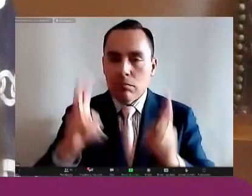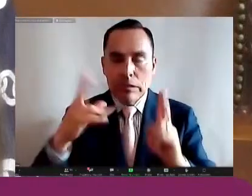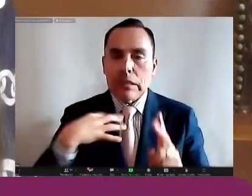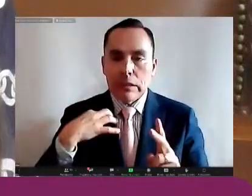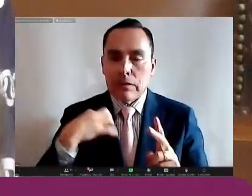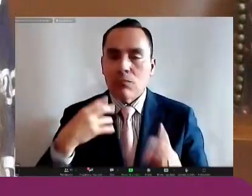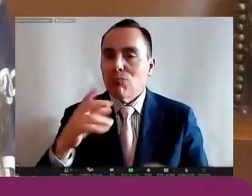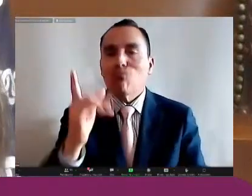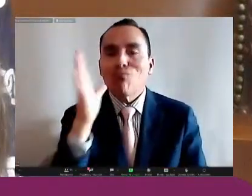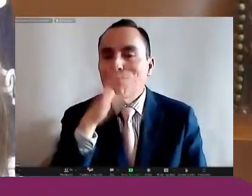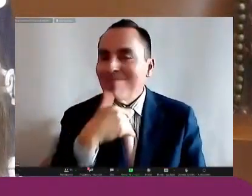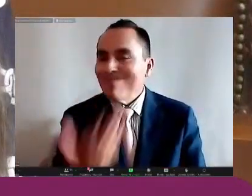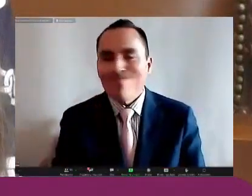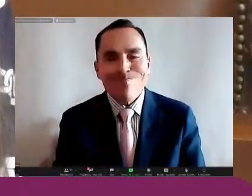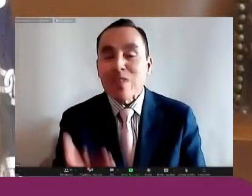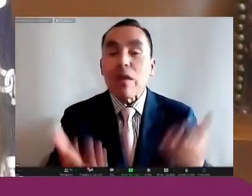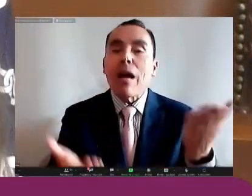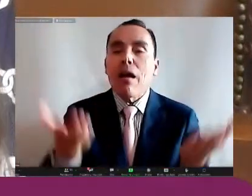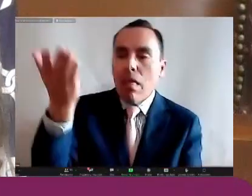civil patrimonial.